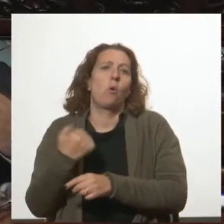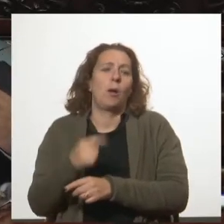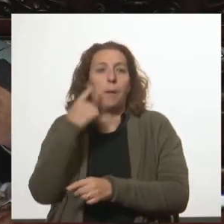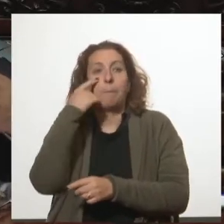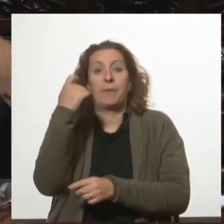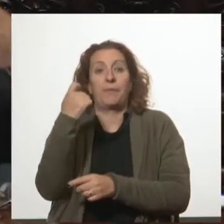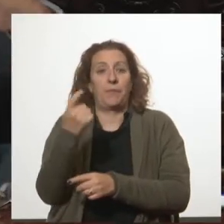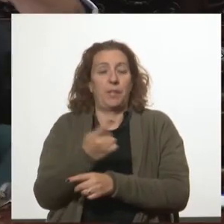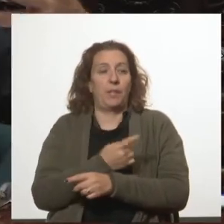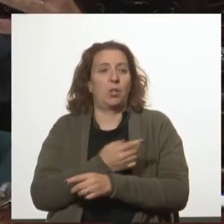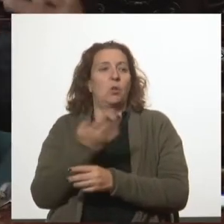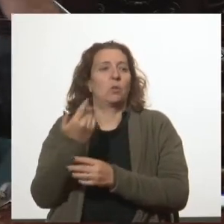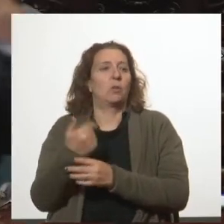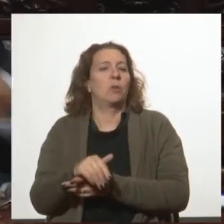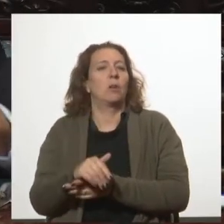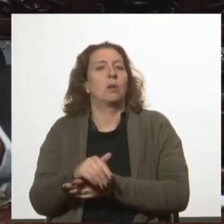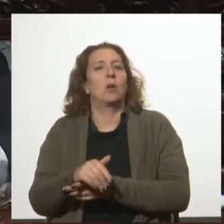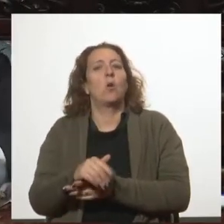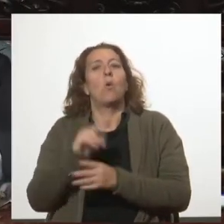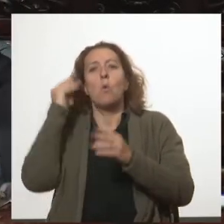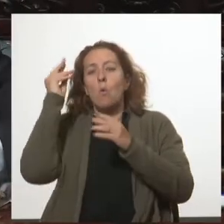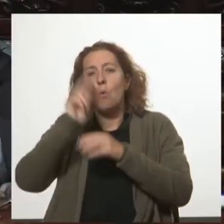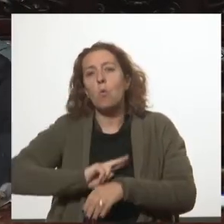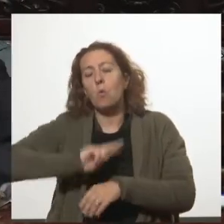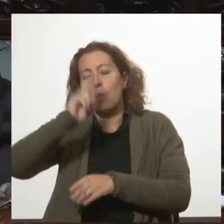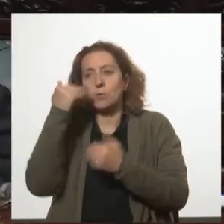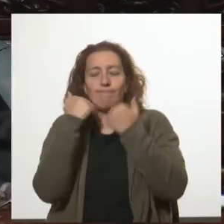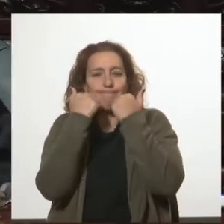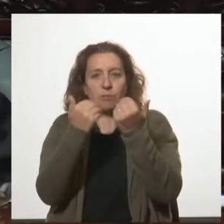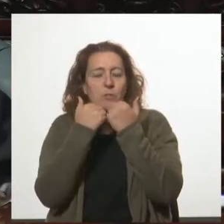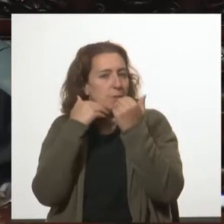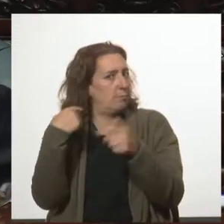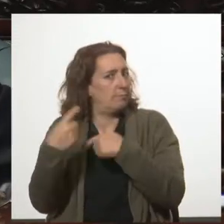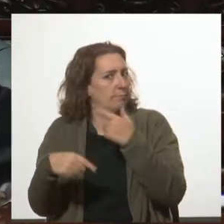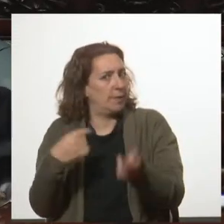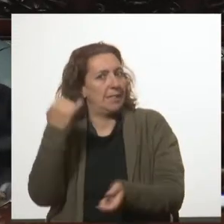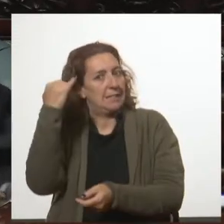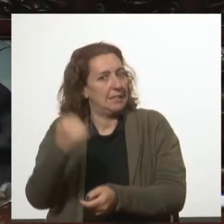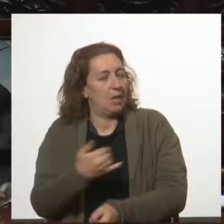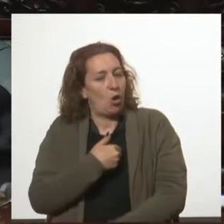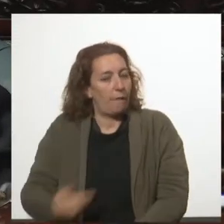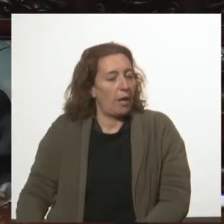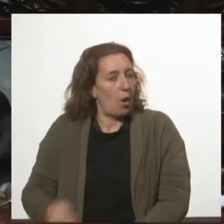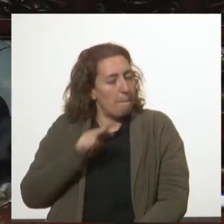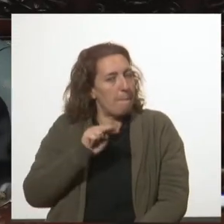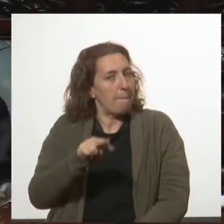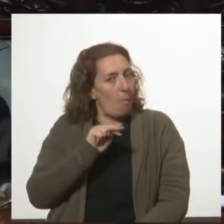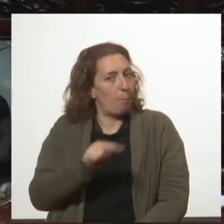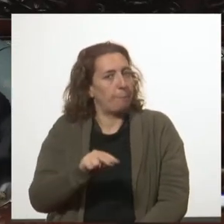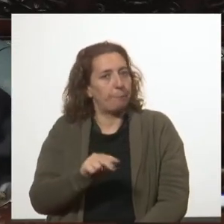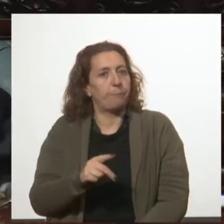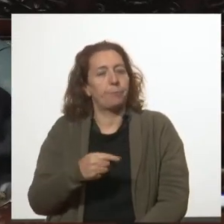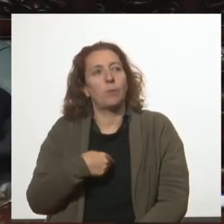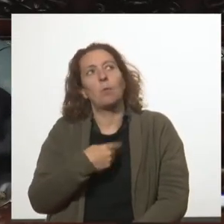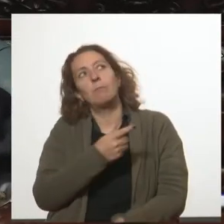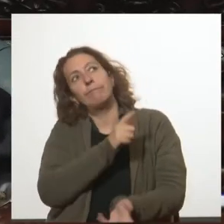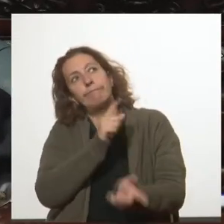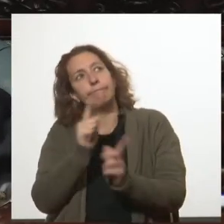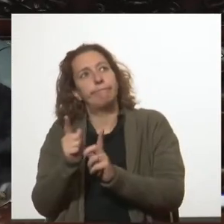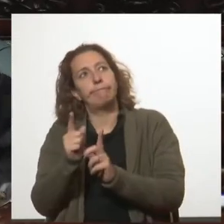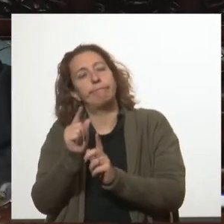y que iba a continuar y que los uruguayos no íbamos a saber si continuaba el mismo gobierno parte del cambio